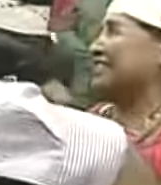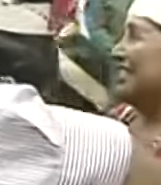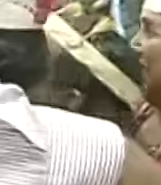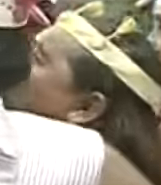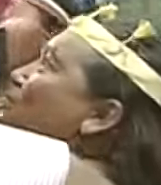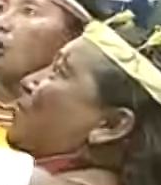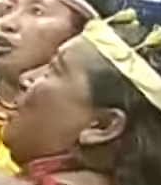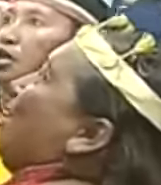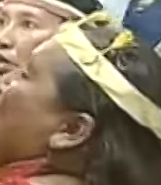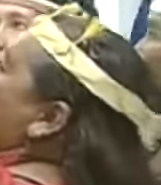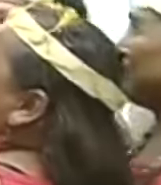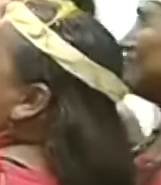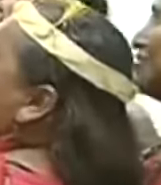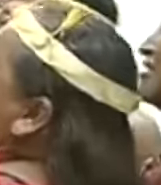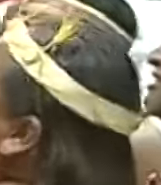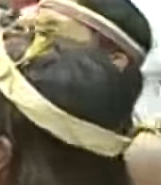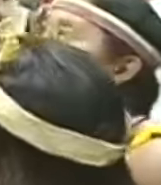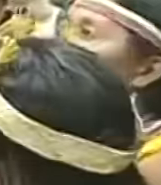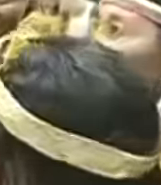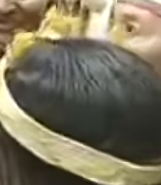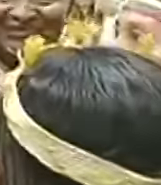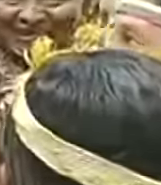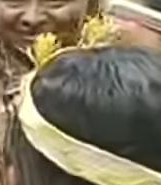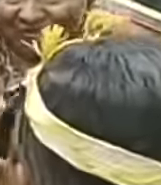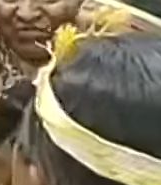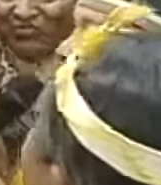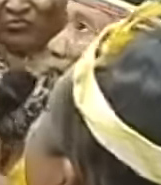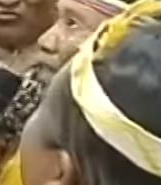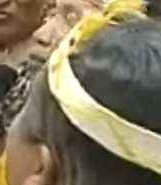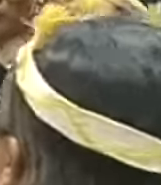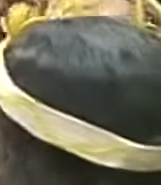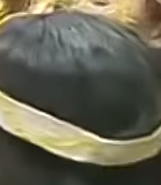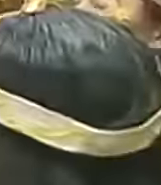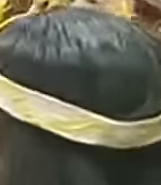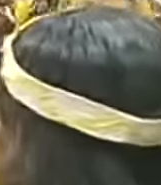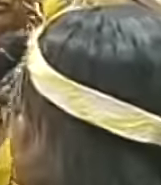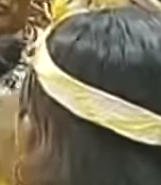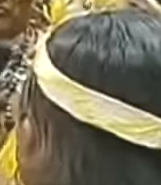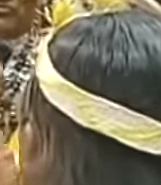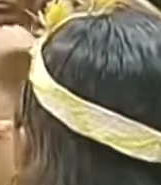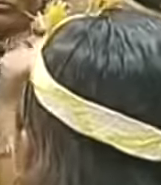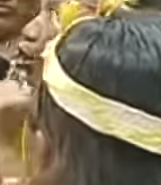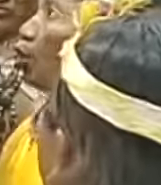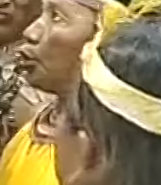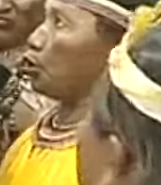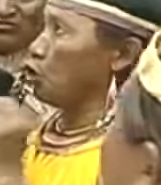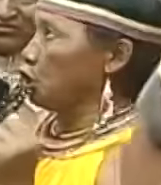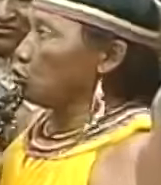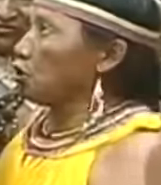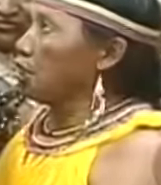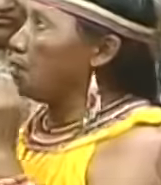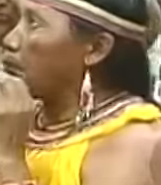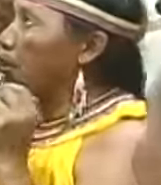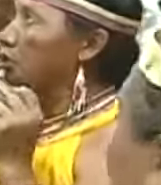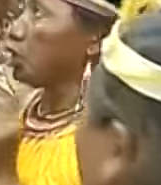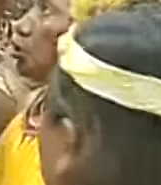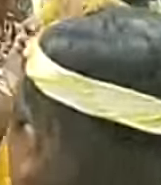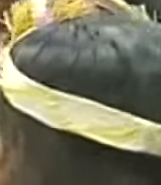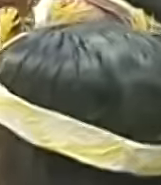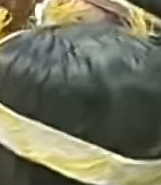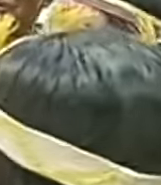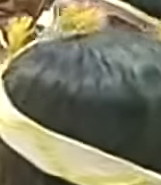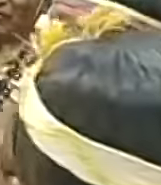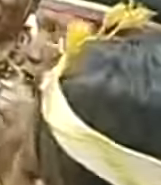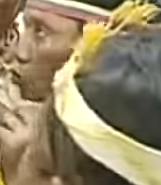Nicolás Maduro Moros compartiendo con esta importante comunidad indígena, los guaraos de acá del Tucupita,